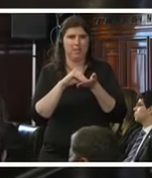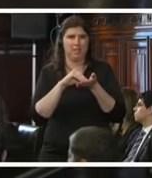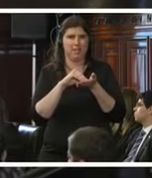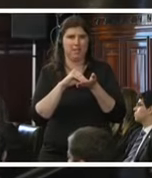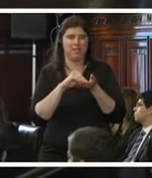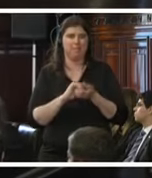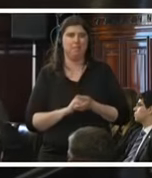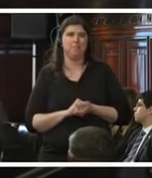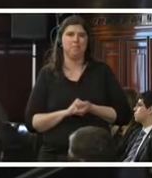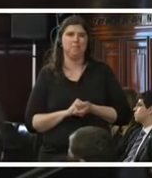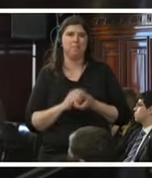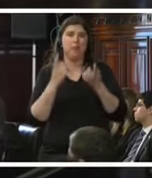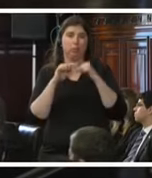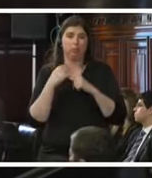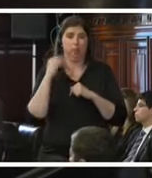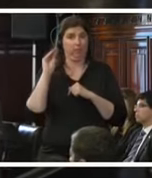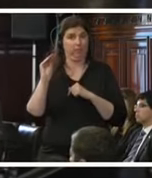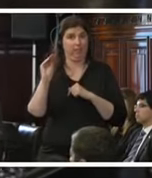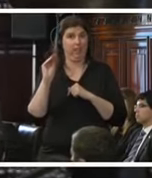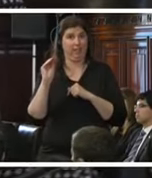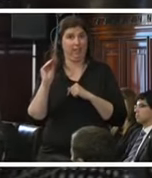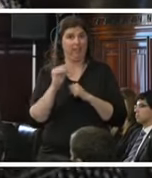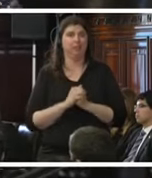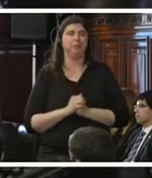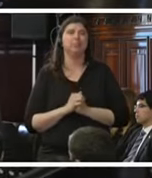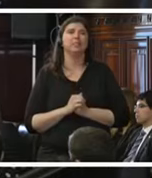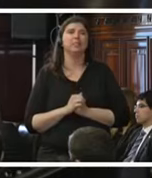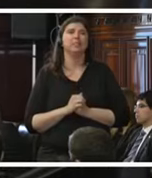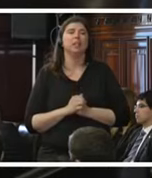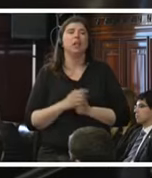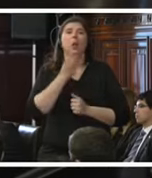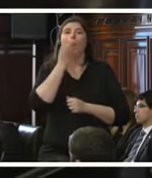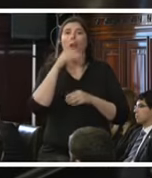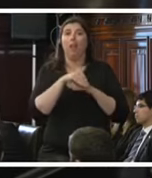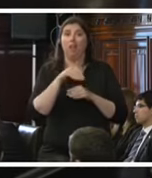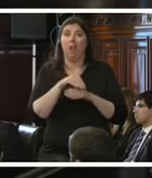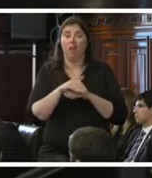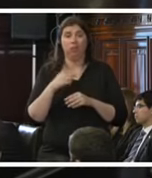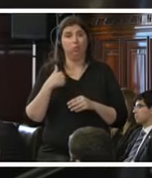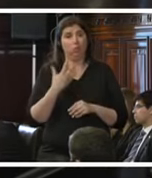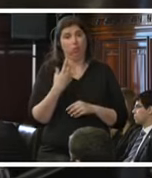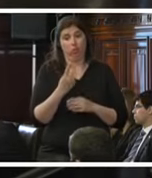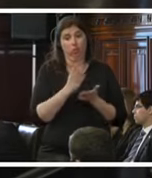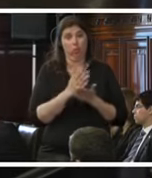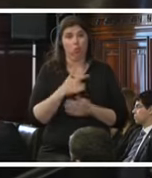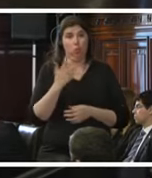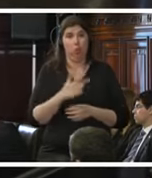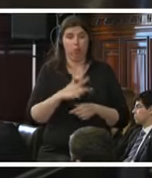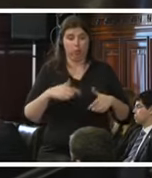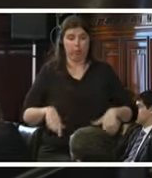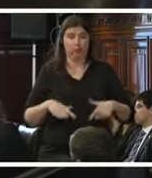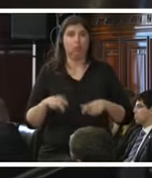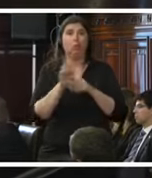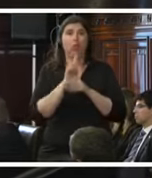time taking Good. The time. Good. Thank you. Yes. Muy buenas tardes, María Sol Samaniego, directora de Derechos Humanos del Ministerio de la Defensa